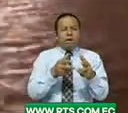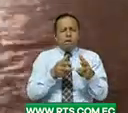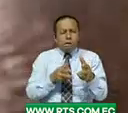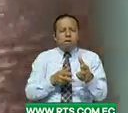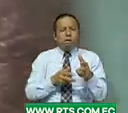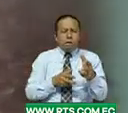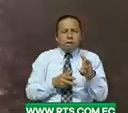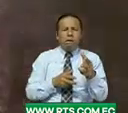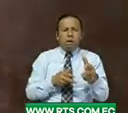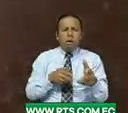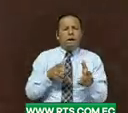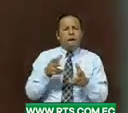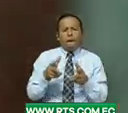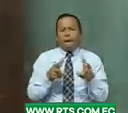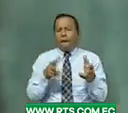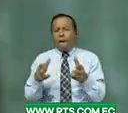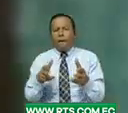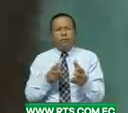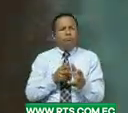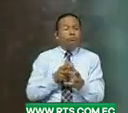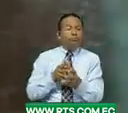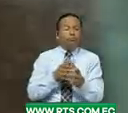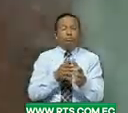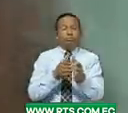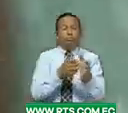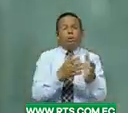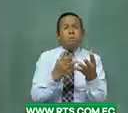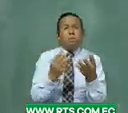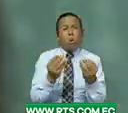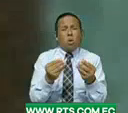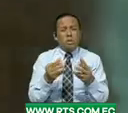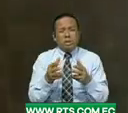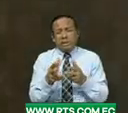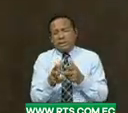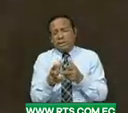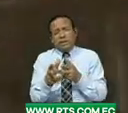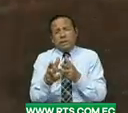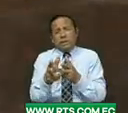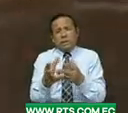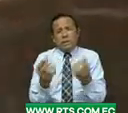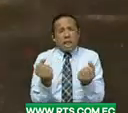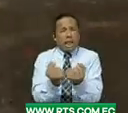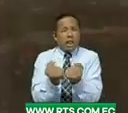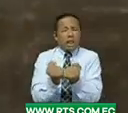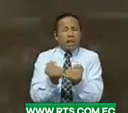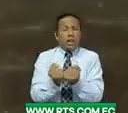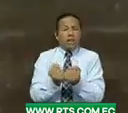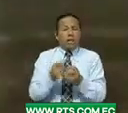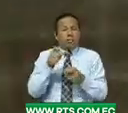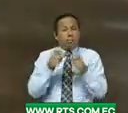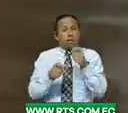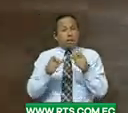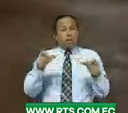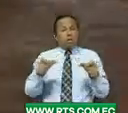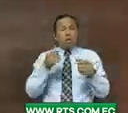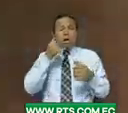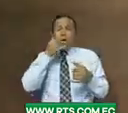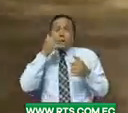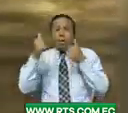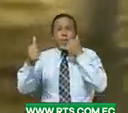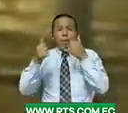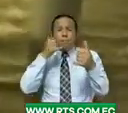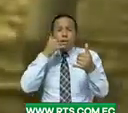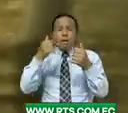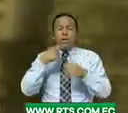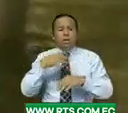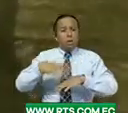que obstaculizaba el tránsito y produjo un grave congestionamiento. Los ciudadanos reportaban que entre las